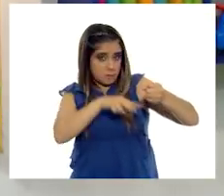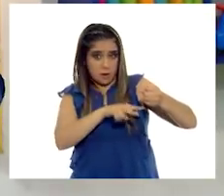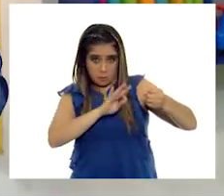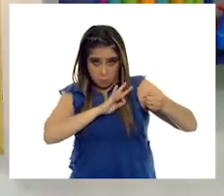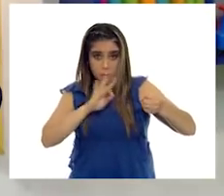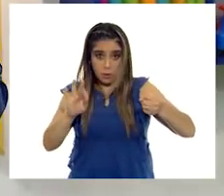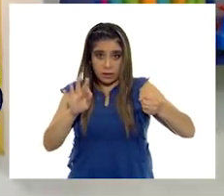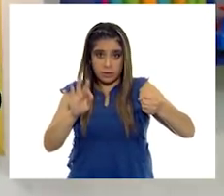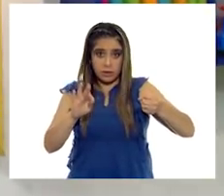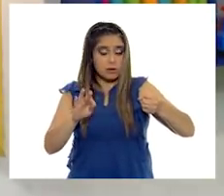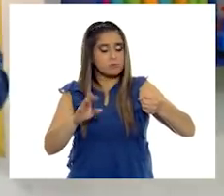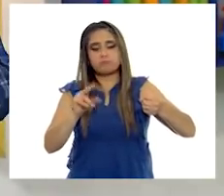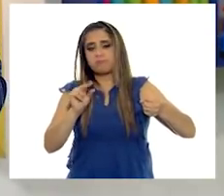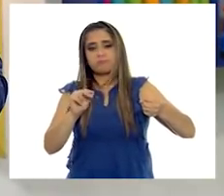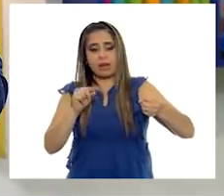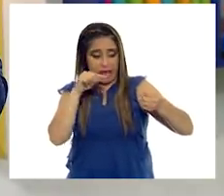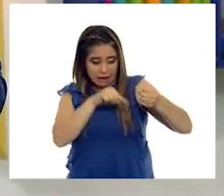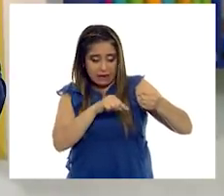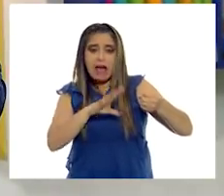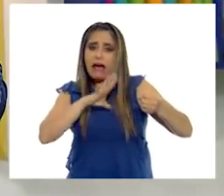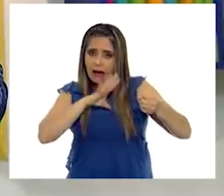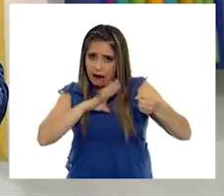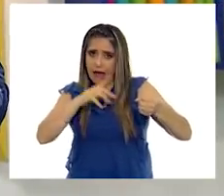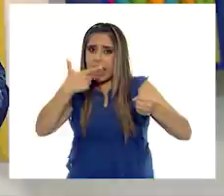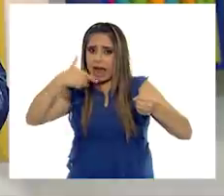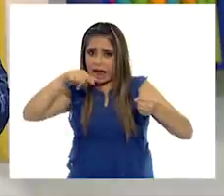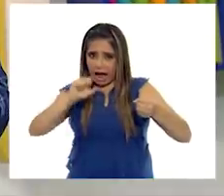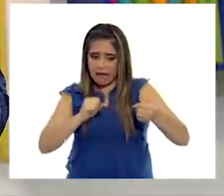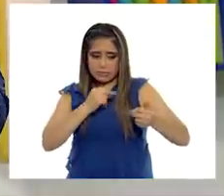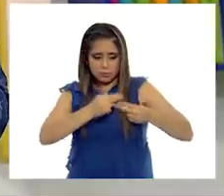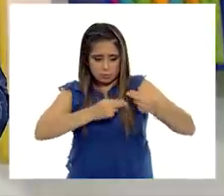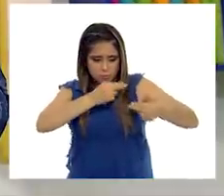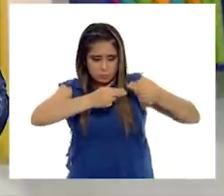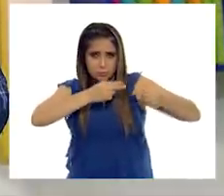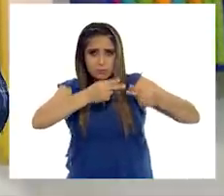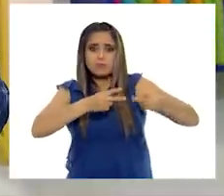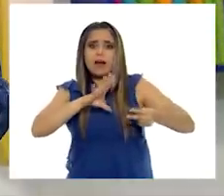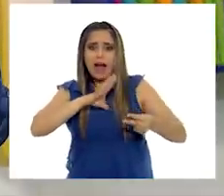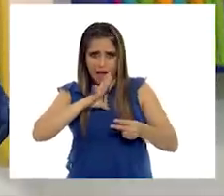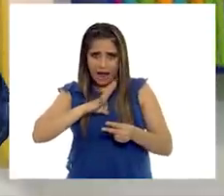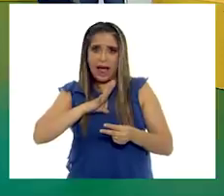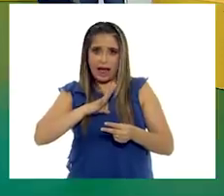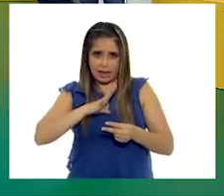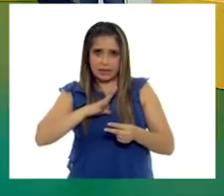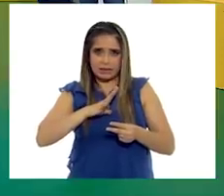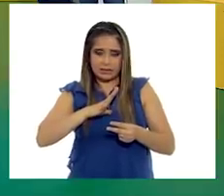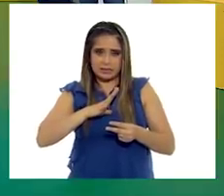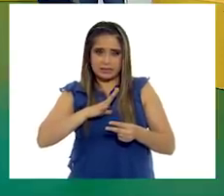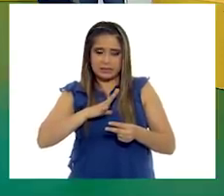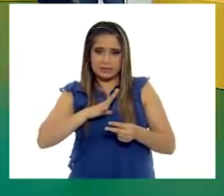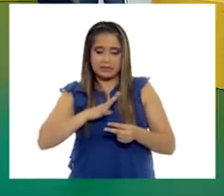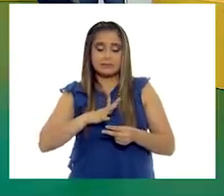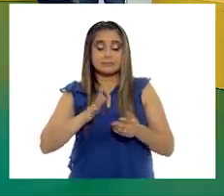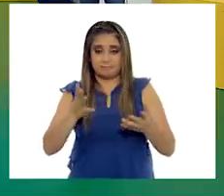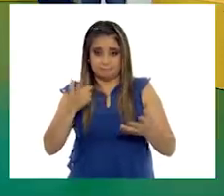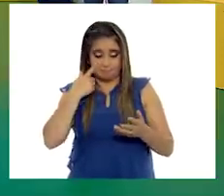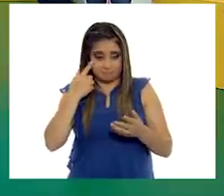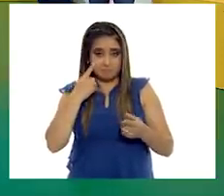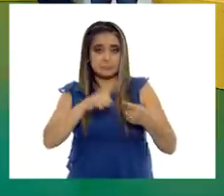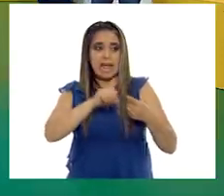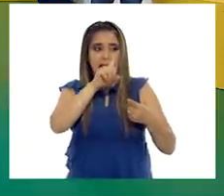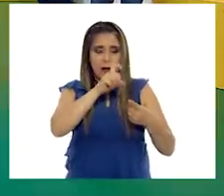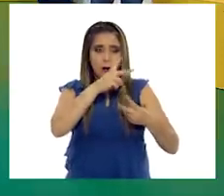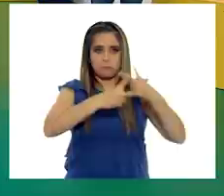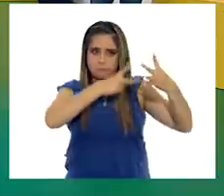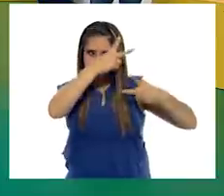Pero seguía siendo un gas, estaba extendido. Pero veamos otro ejemplo. Ya vimos con vapor de